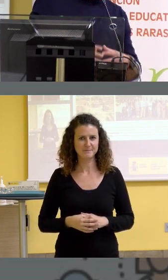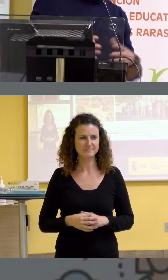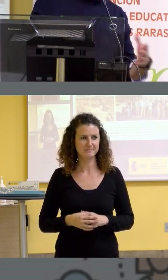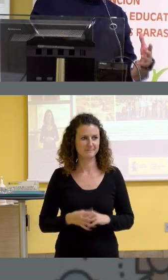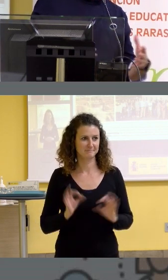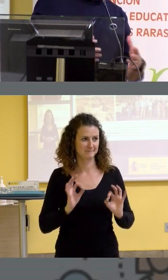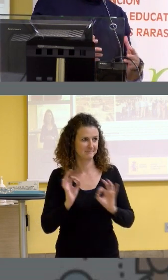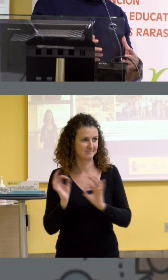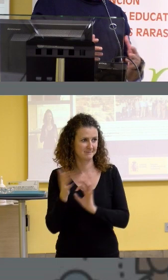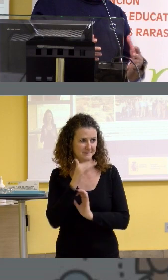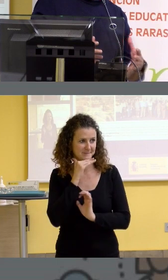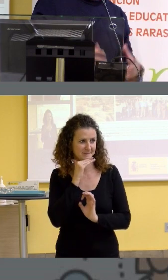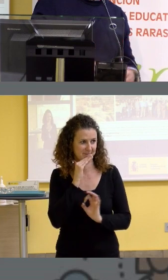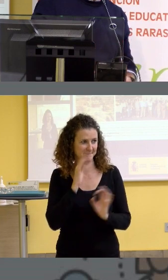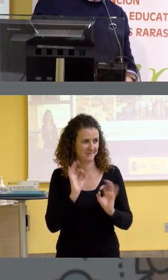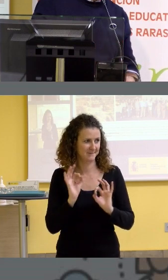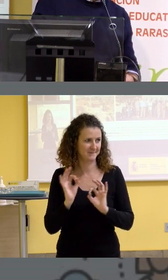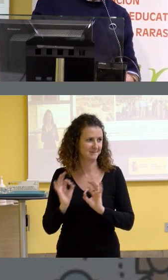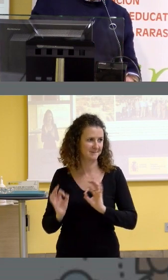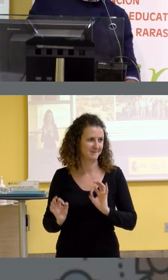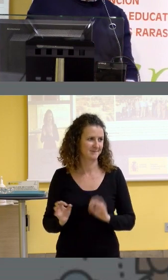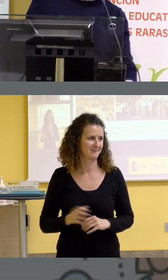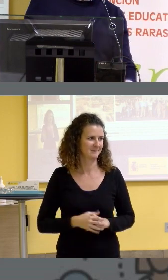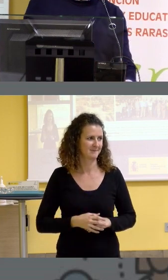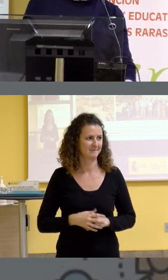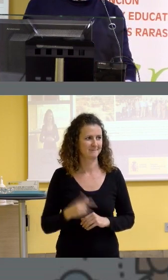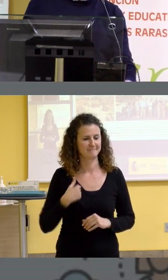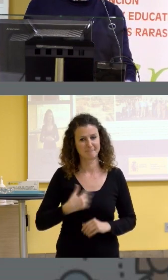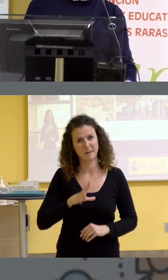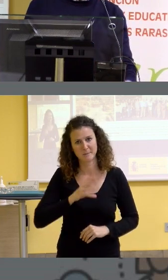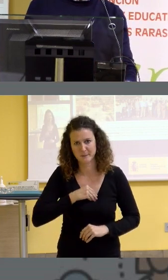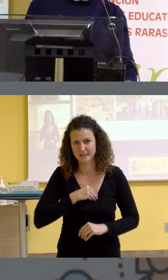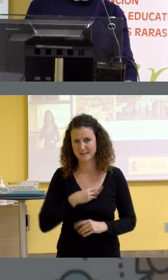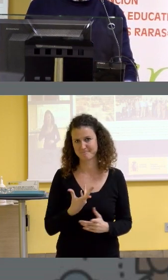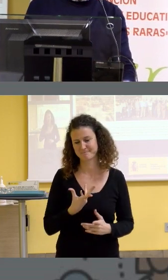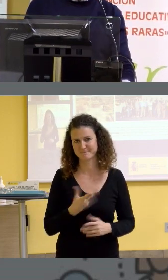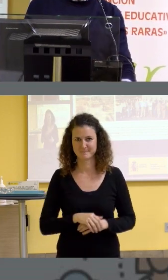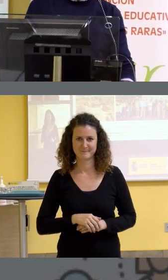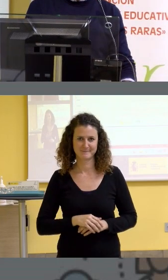Nadie se ha enfadado, ¿no? No, nos quedamos con pena, ¿verdad? Que no haberle